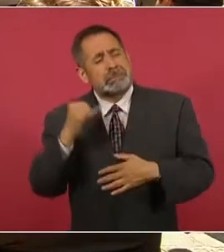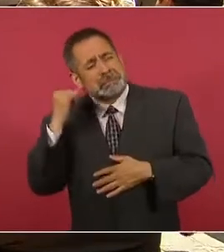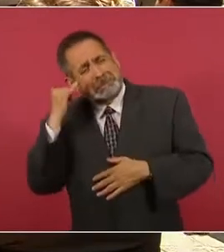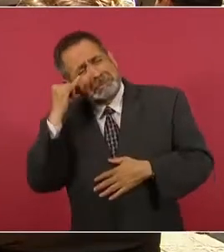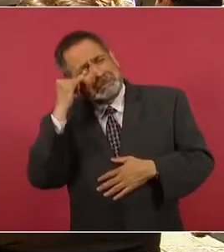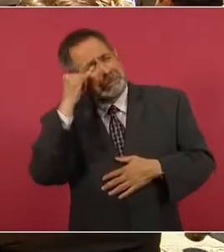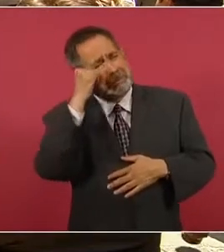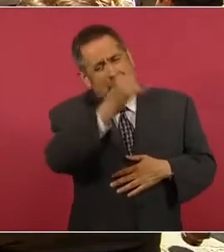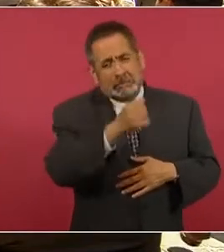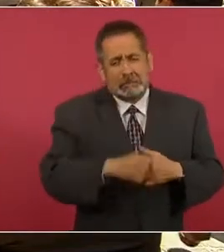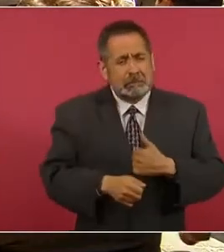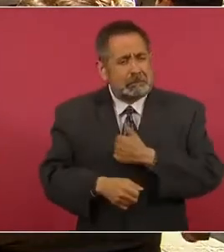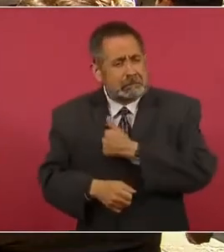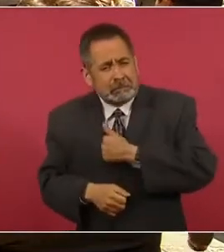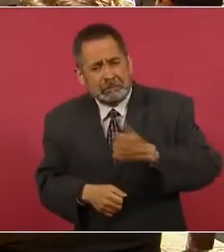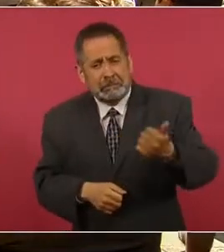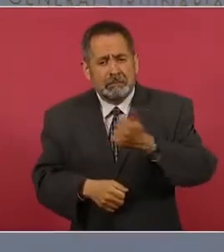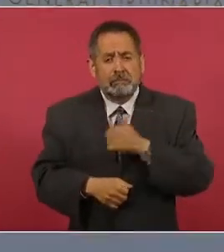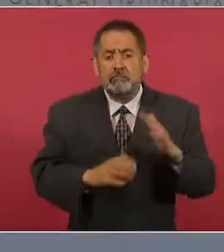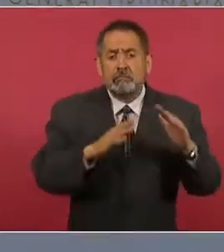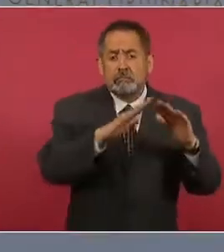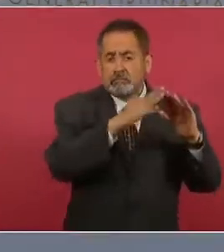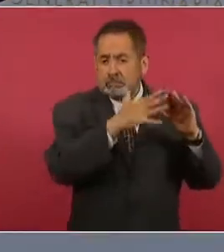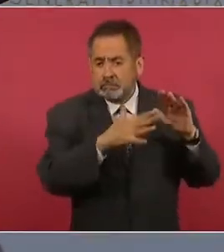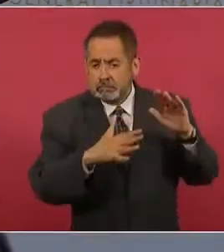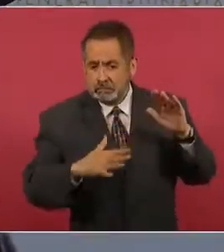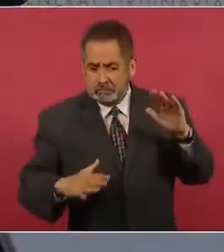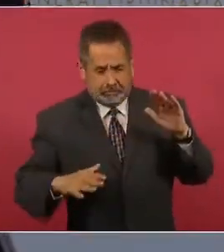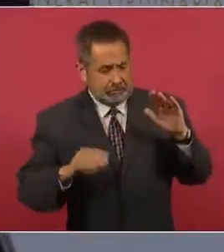afueras, en barrancas,